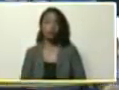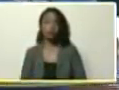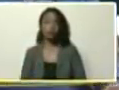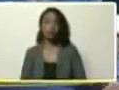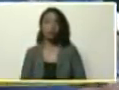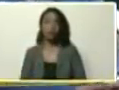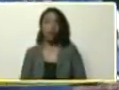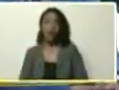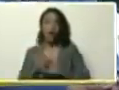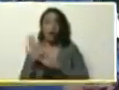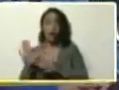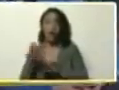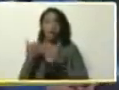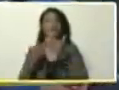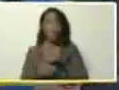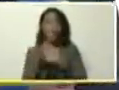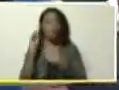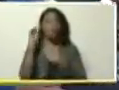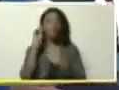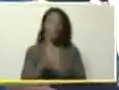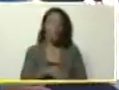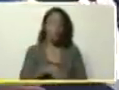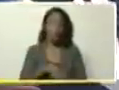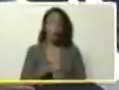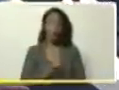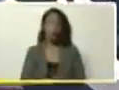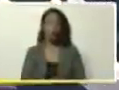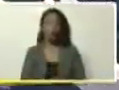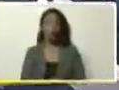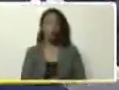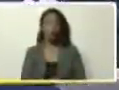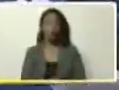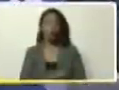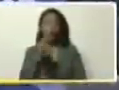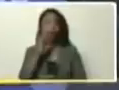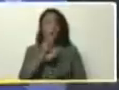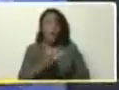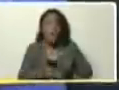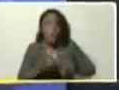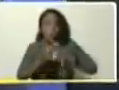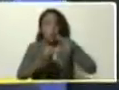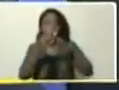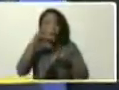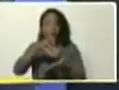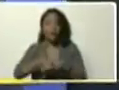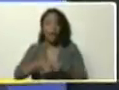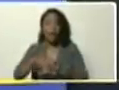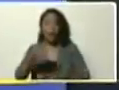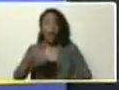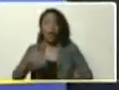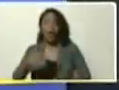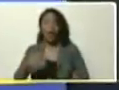Y así vamos a meternos a reconstruir el estado del bienestar social,